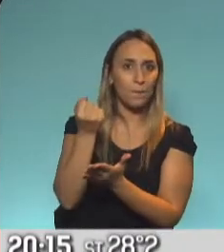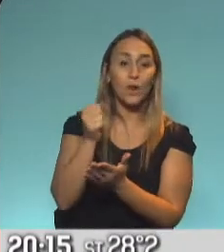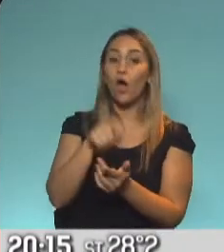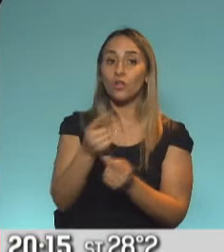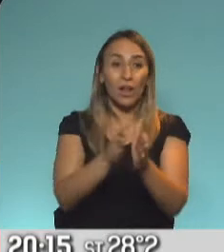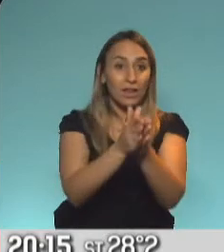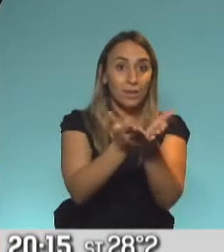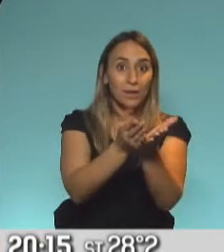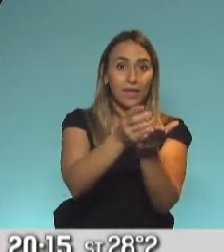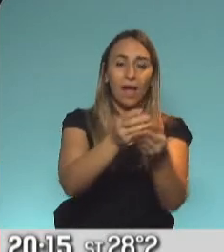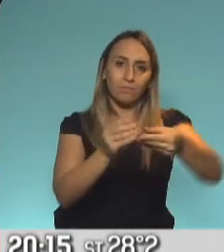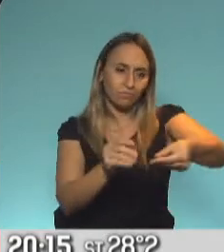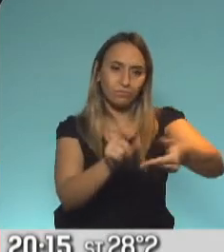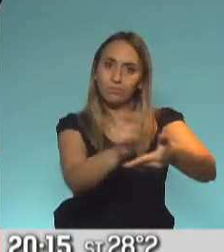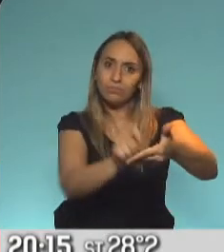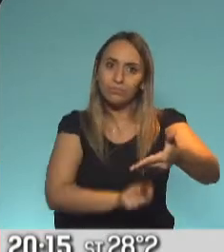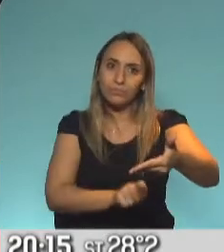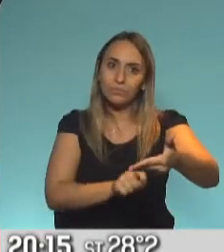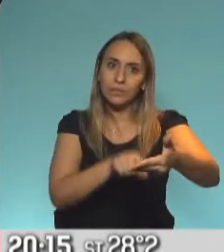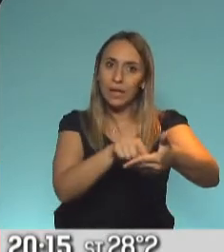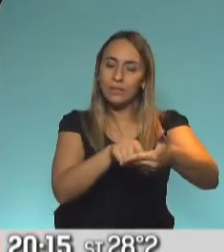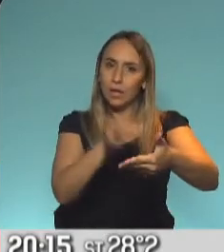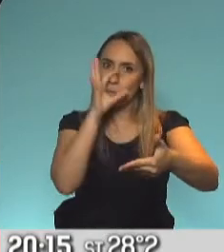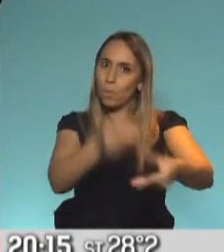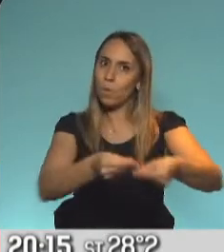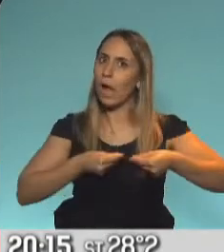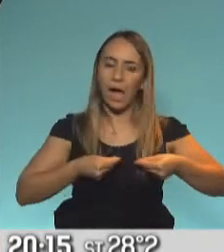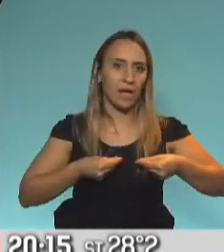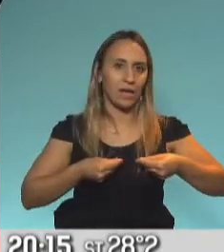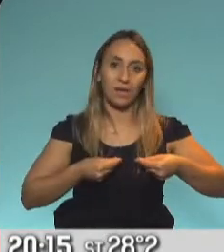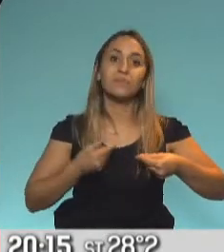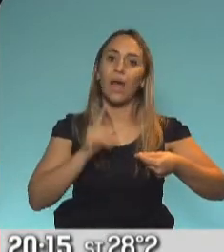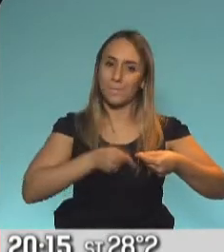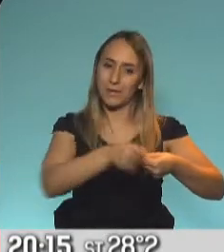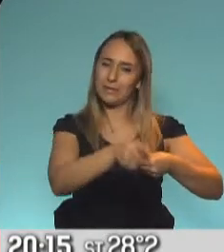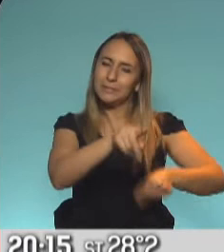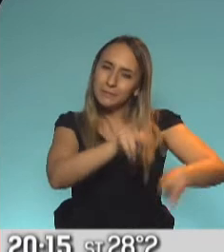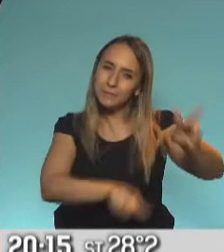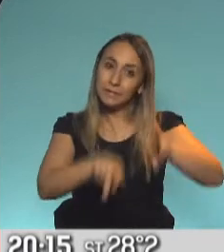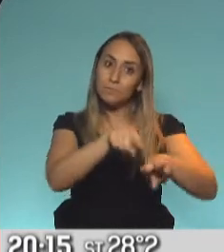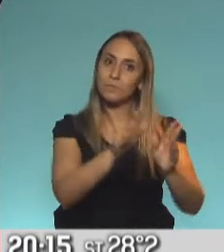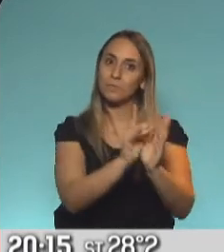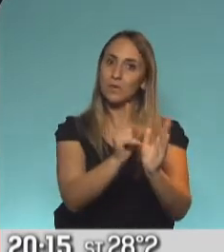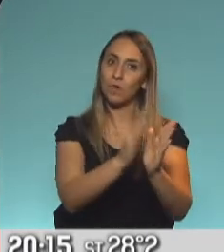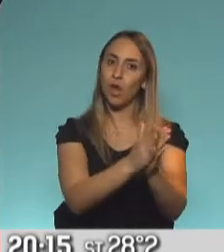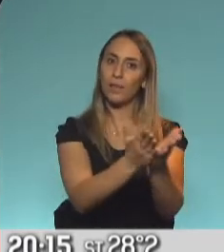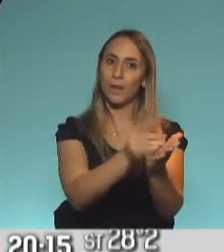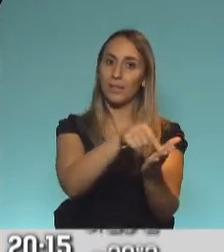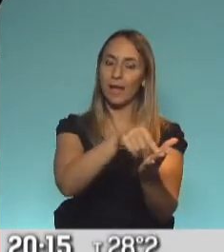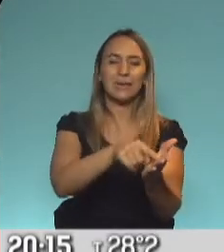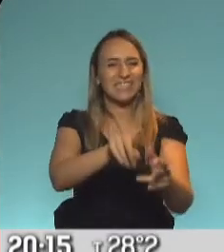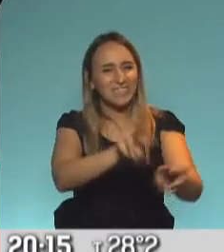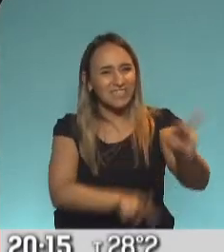completa, que podía haber tenido otras anotaciones que nunca había sido entregada. Bueno, también van a buscar esa libreta para tratar